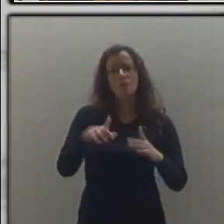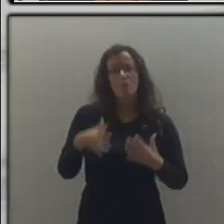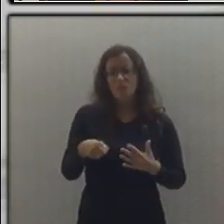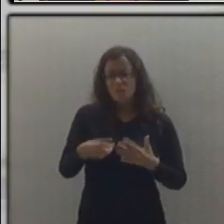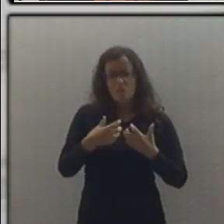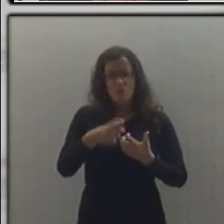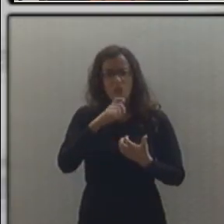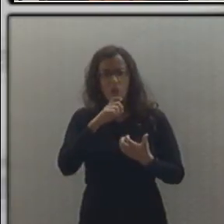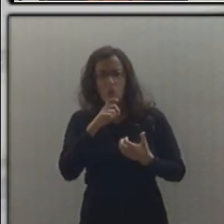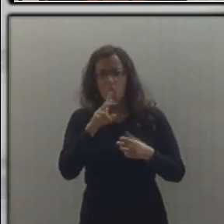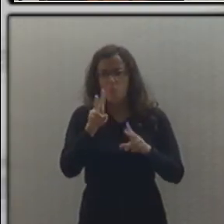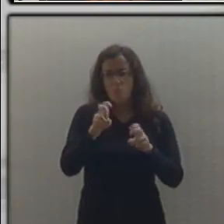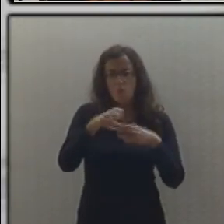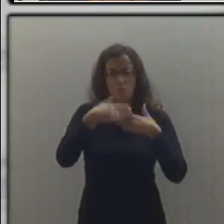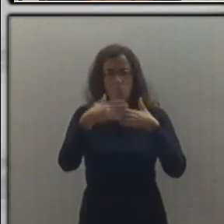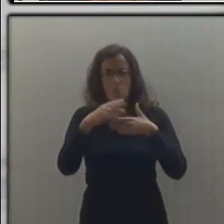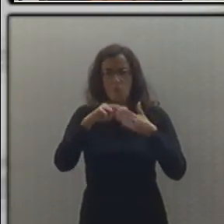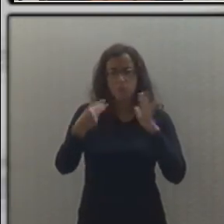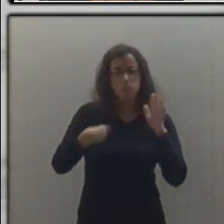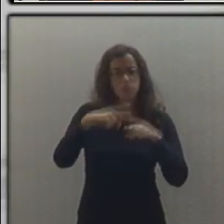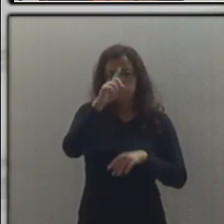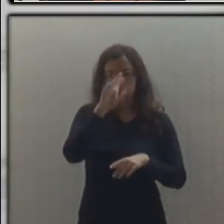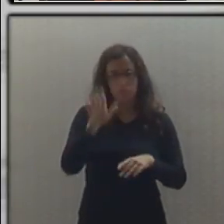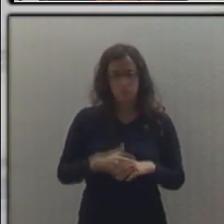funciona esto tan nuevo y tecnológico.